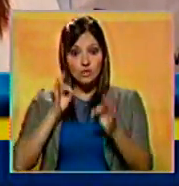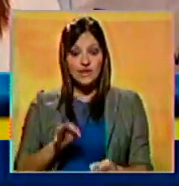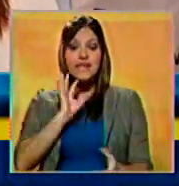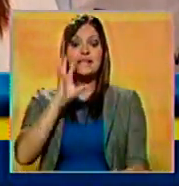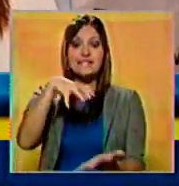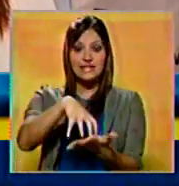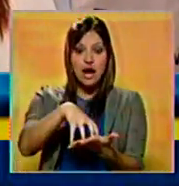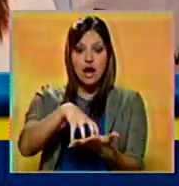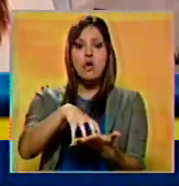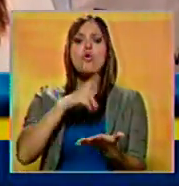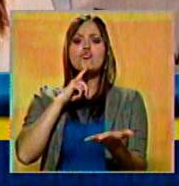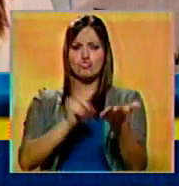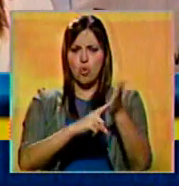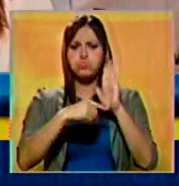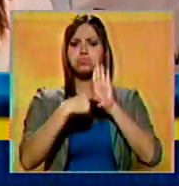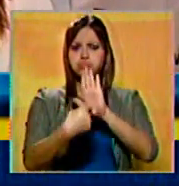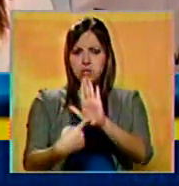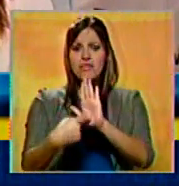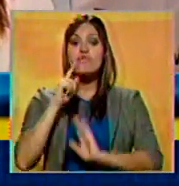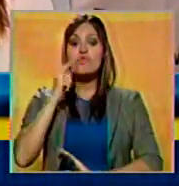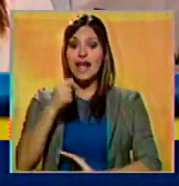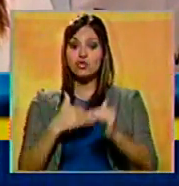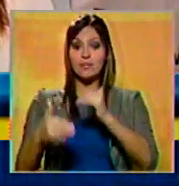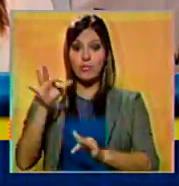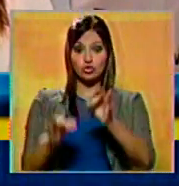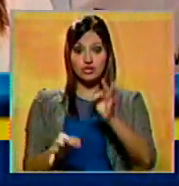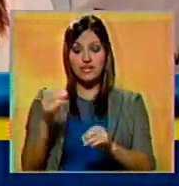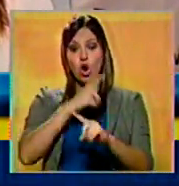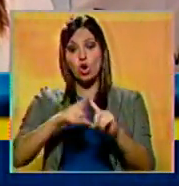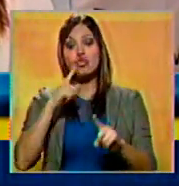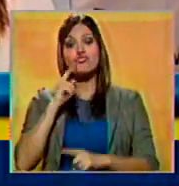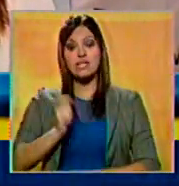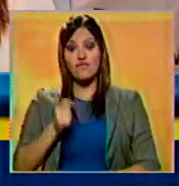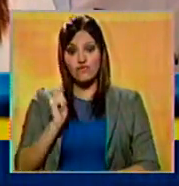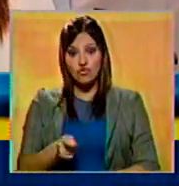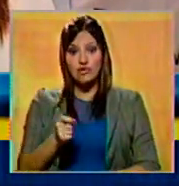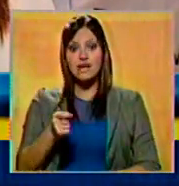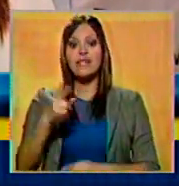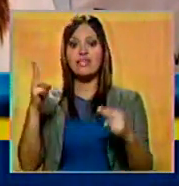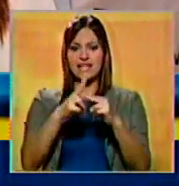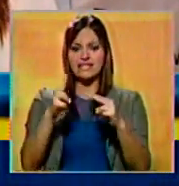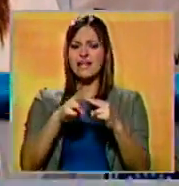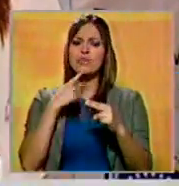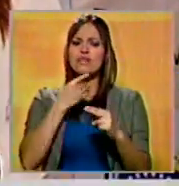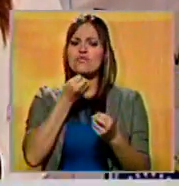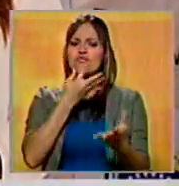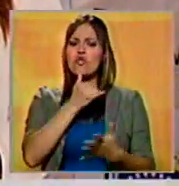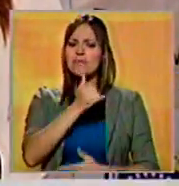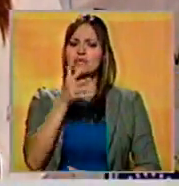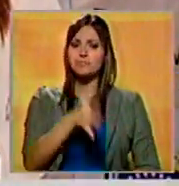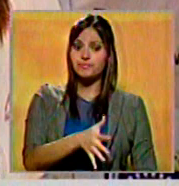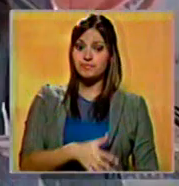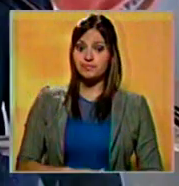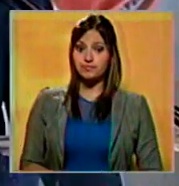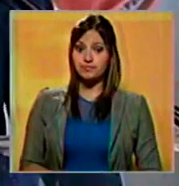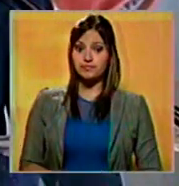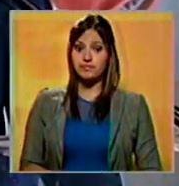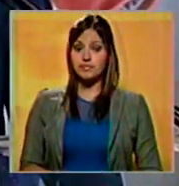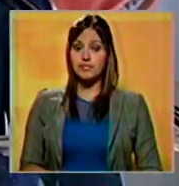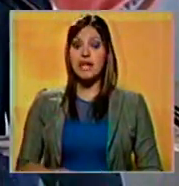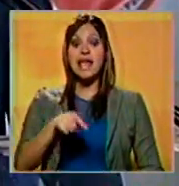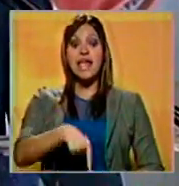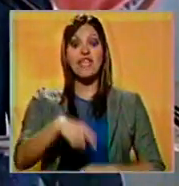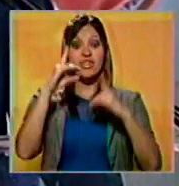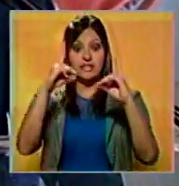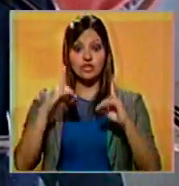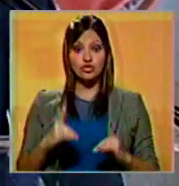cumplen con lo que ha dispuesto el Tribunal Supremo de Justicia y el Tribunal Tercero del Estado Táchira. Escuchemos. Estas